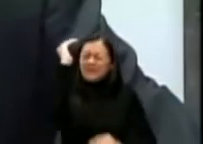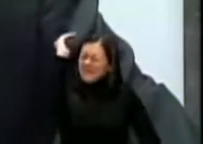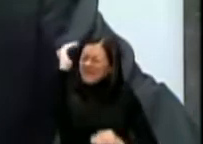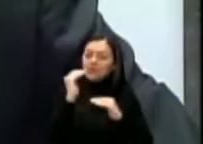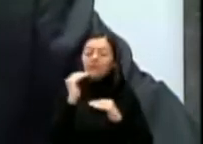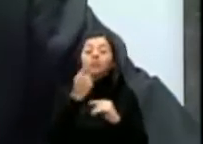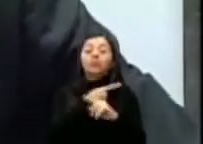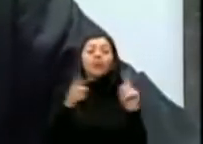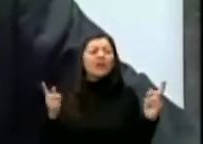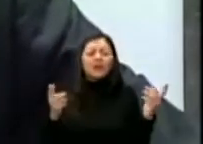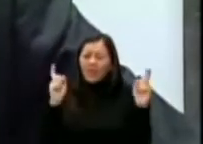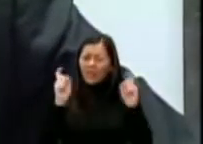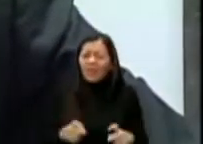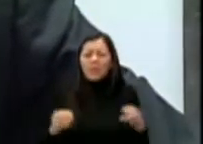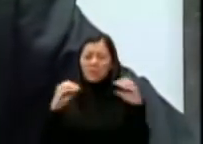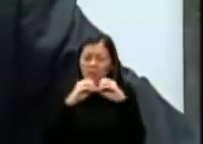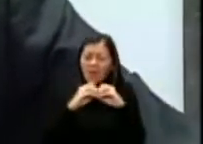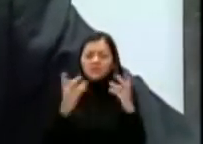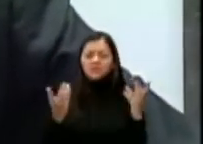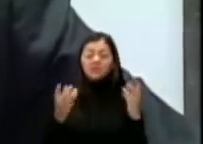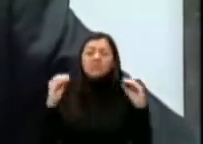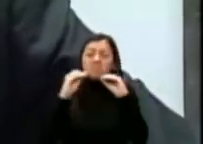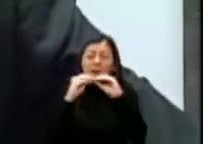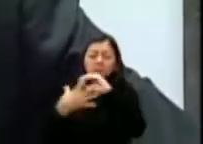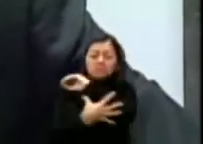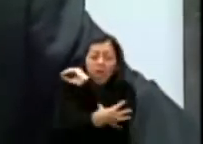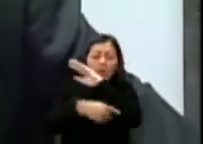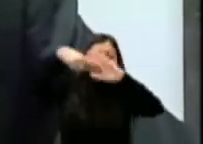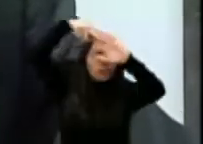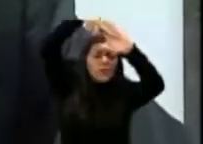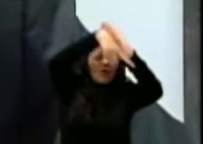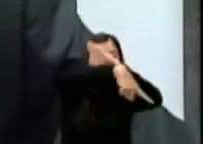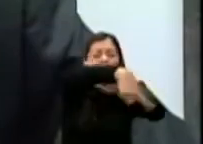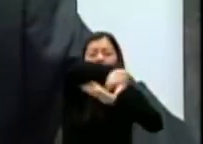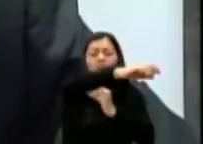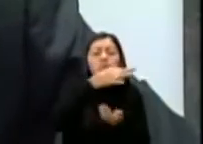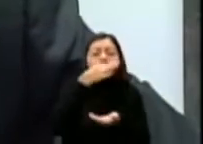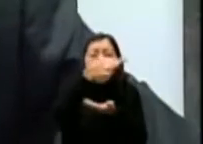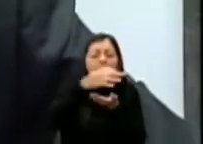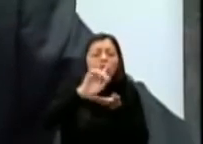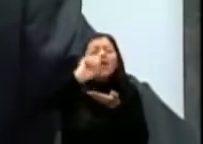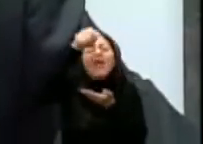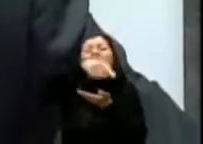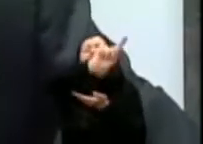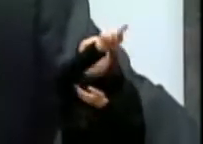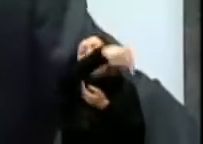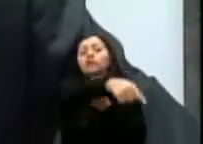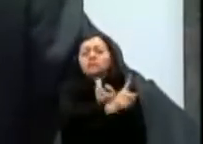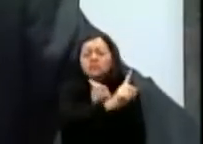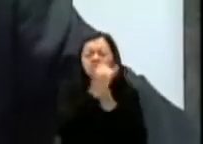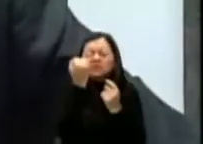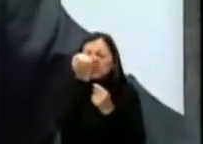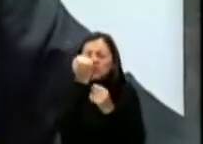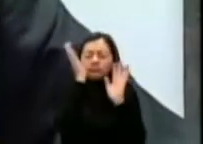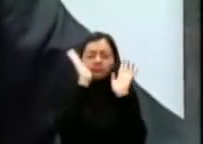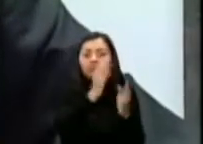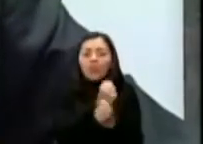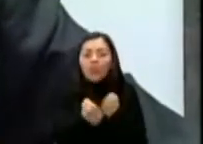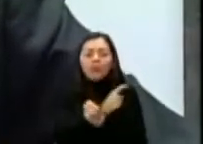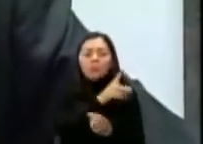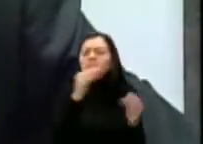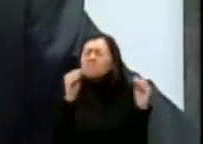no podemos engañarnos hay que hablar de ti da de qué hablar de justicia y el pueblo tiene que rechazar la doble moral